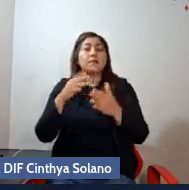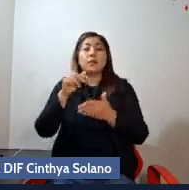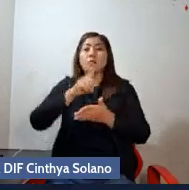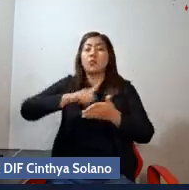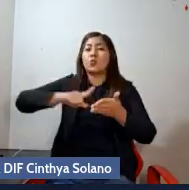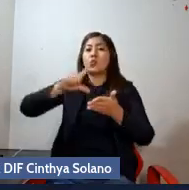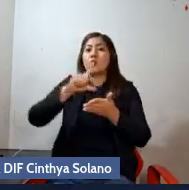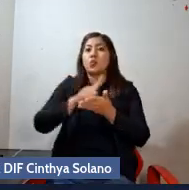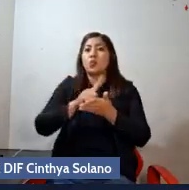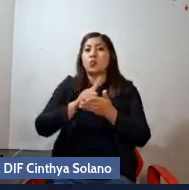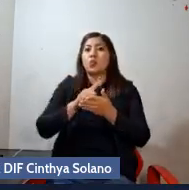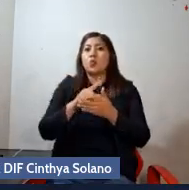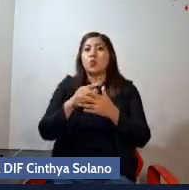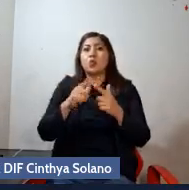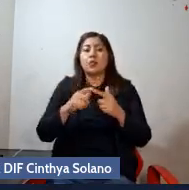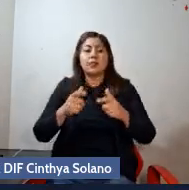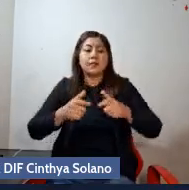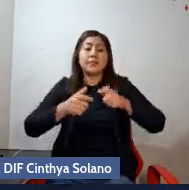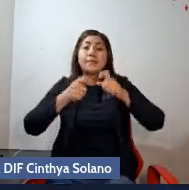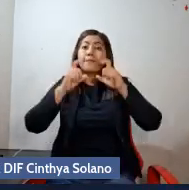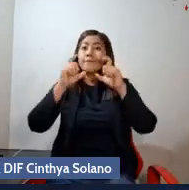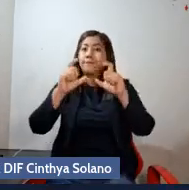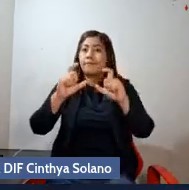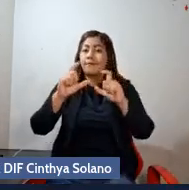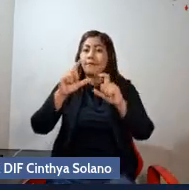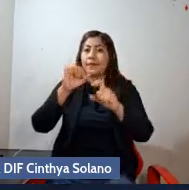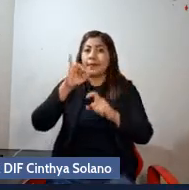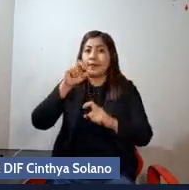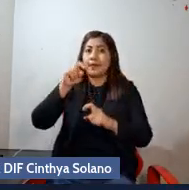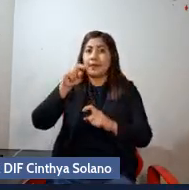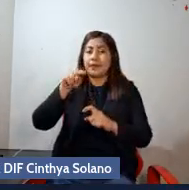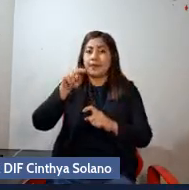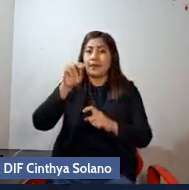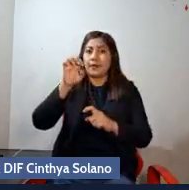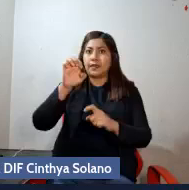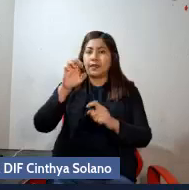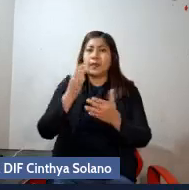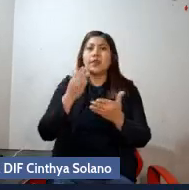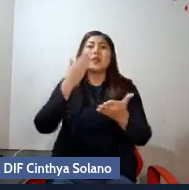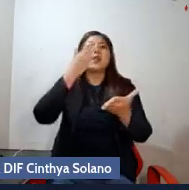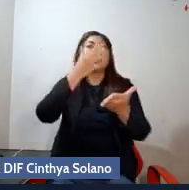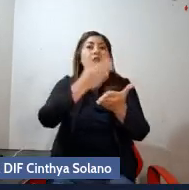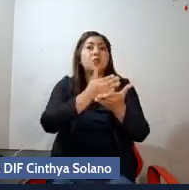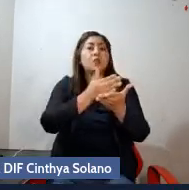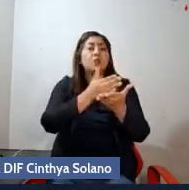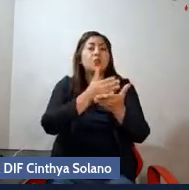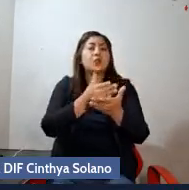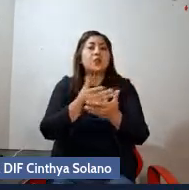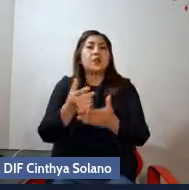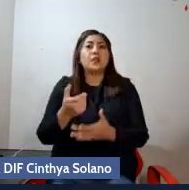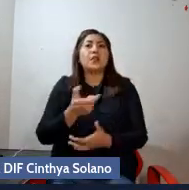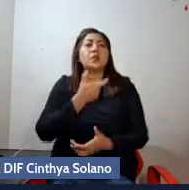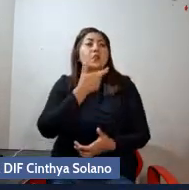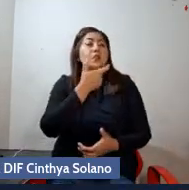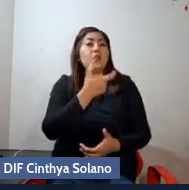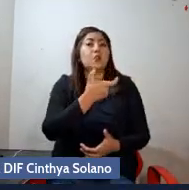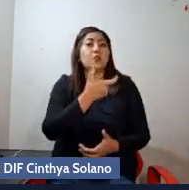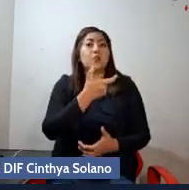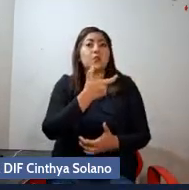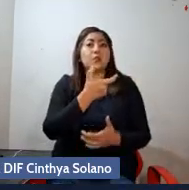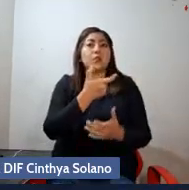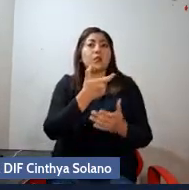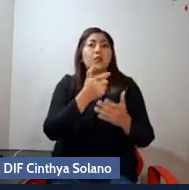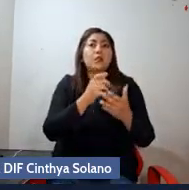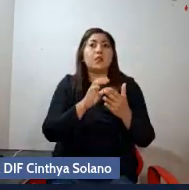credencial para votar vigente y que acude a la casilla con su pasaporte, con una cédula profesional o con alguna